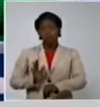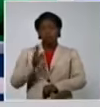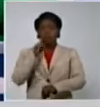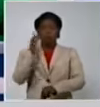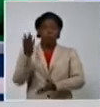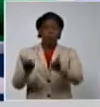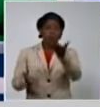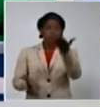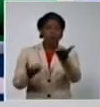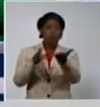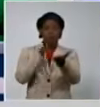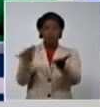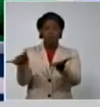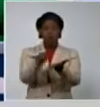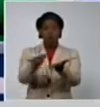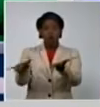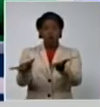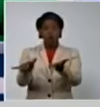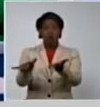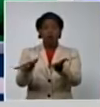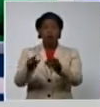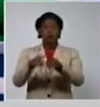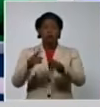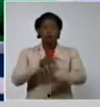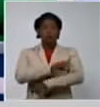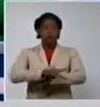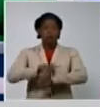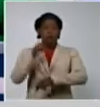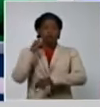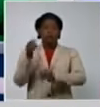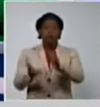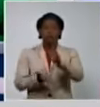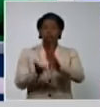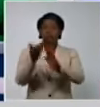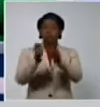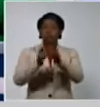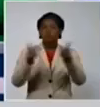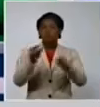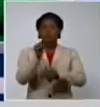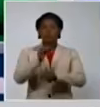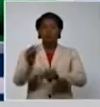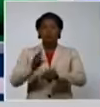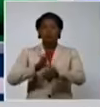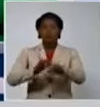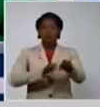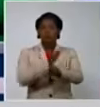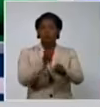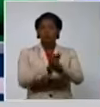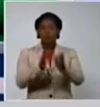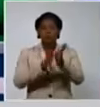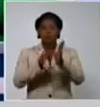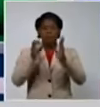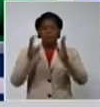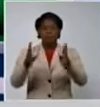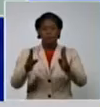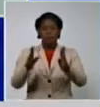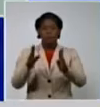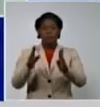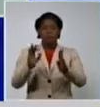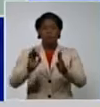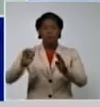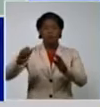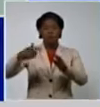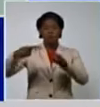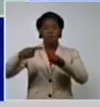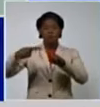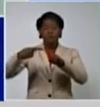que reportan mayor número de casos hasta el cierre de febrero. Estados Unidos a la cabeza con